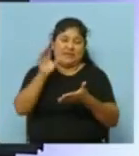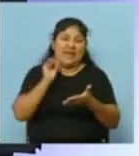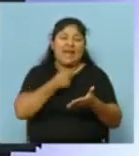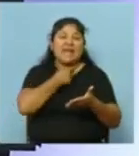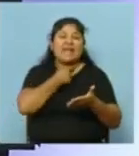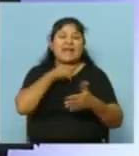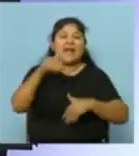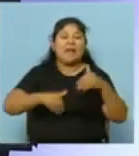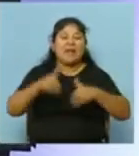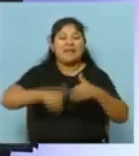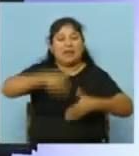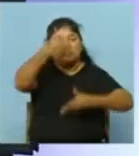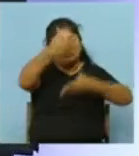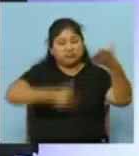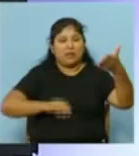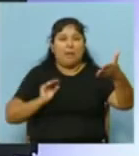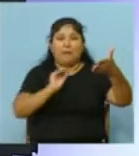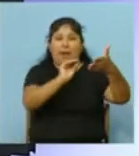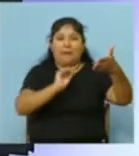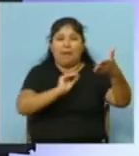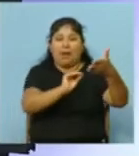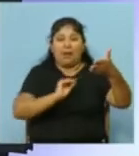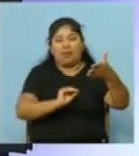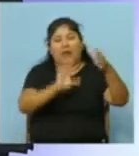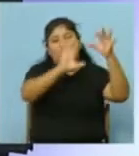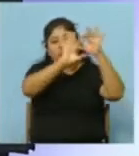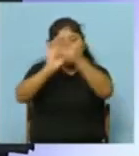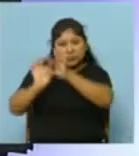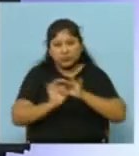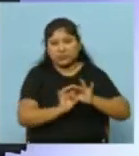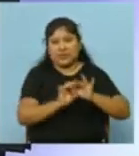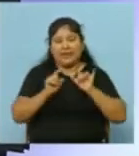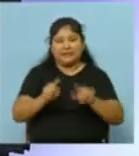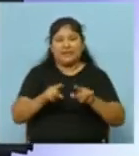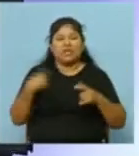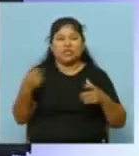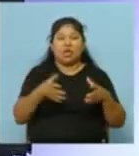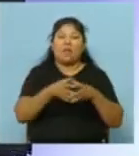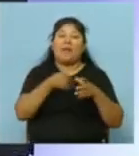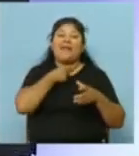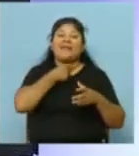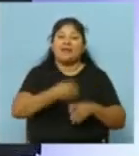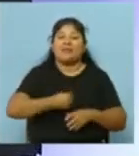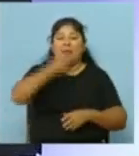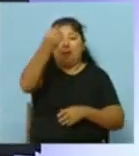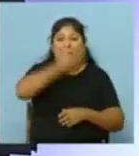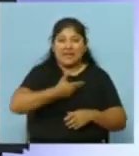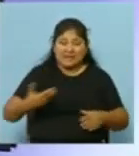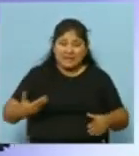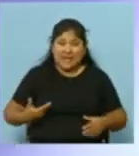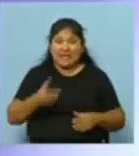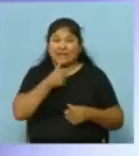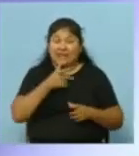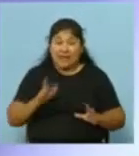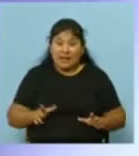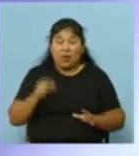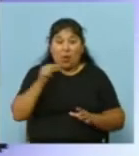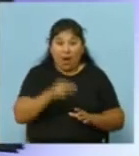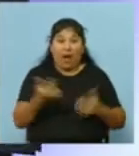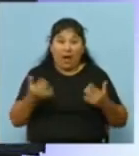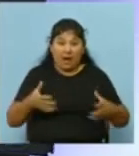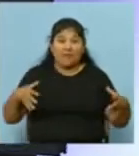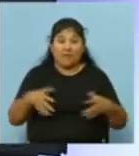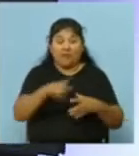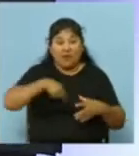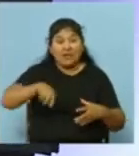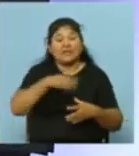para poder pelear la presidencia existe la posibilidad de una tercera fuerza en este caso la izquierda y